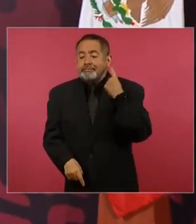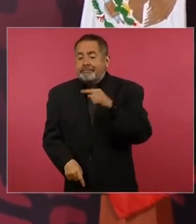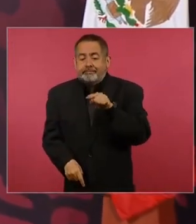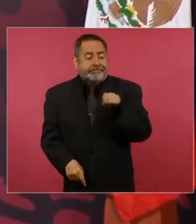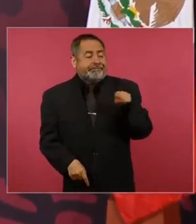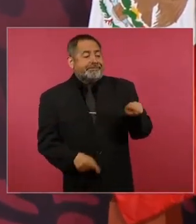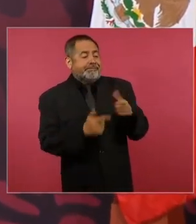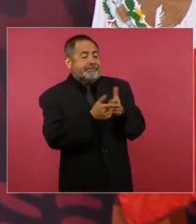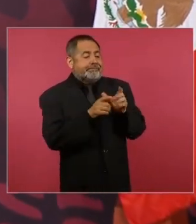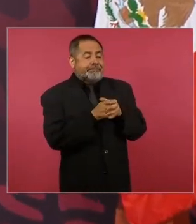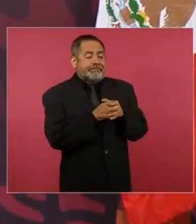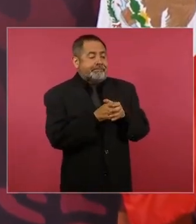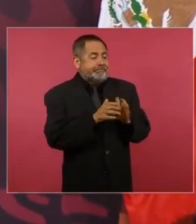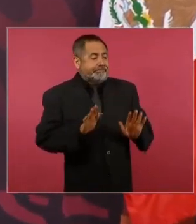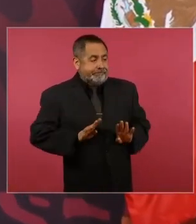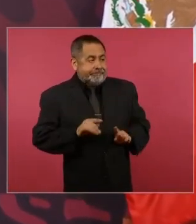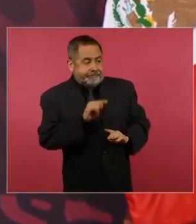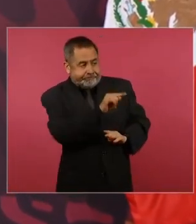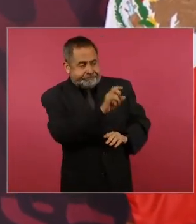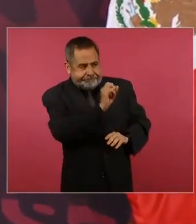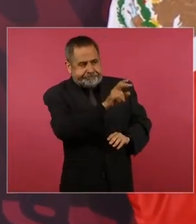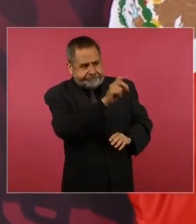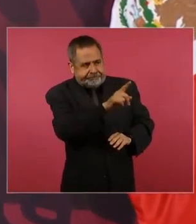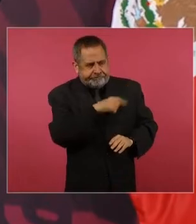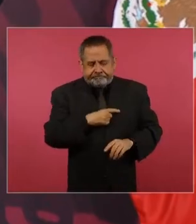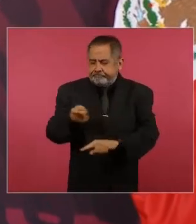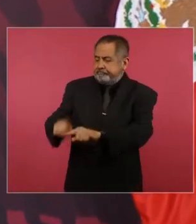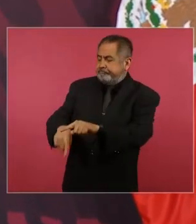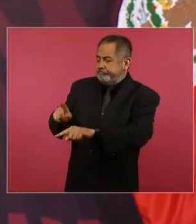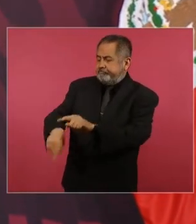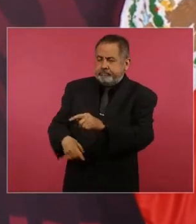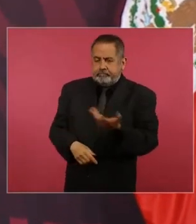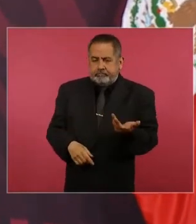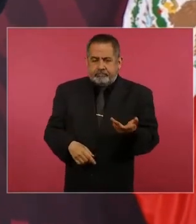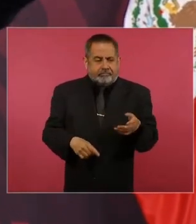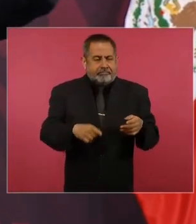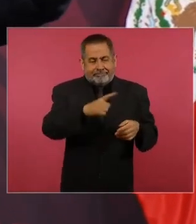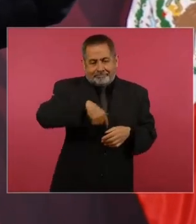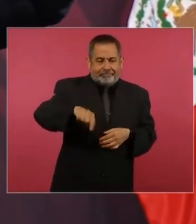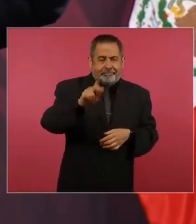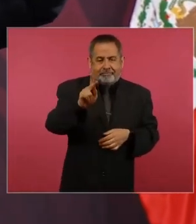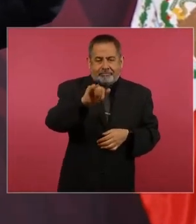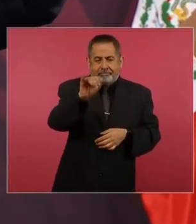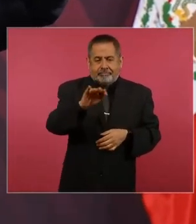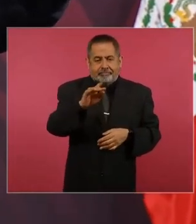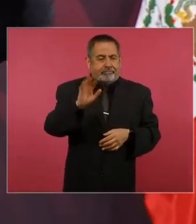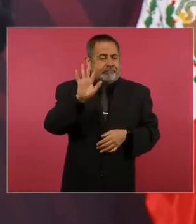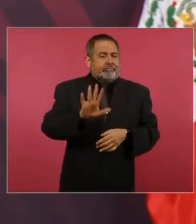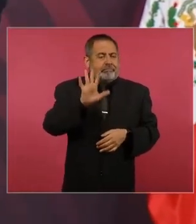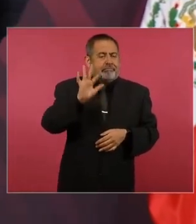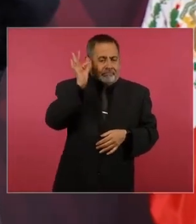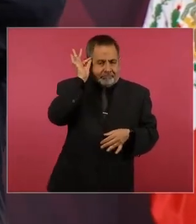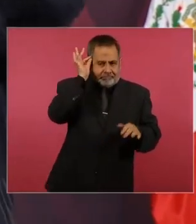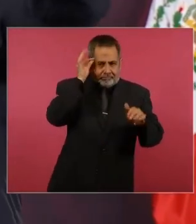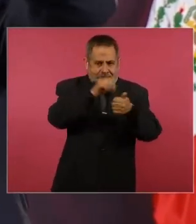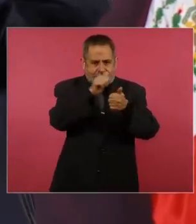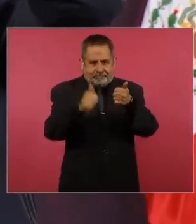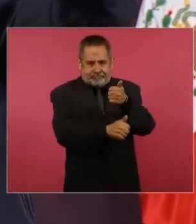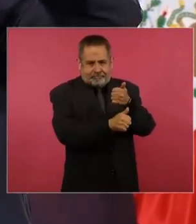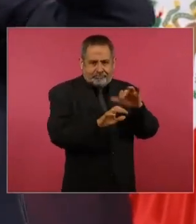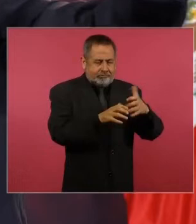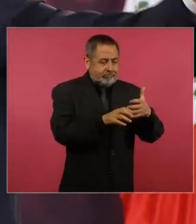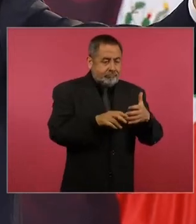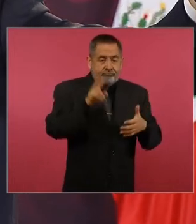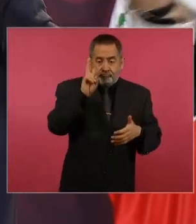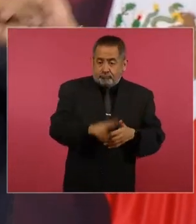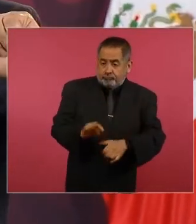creados, porque son como empleados de la oligarquía. Ellos no representan